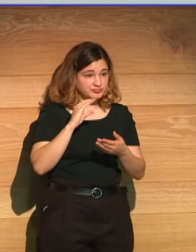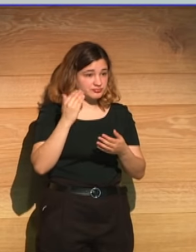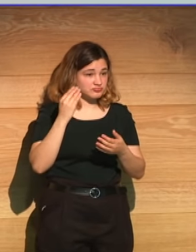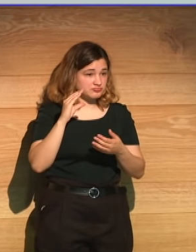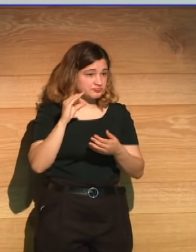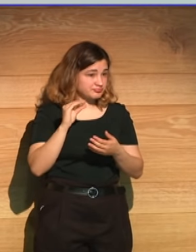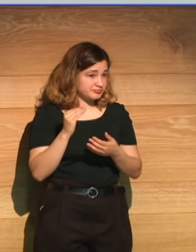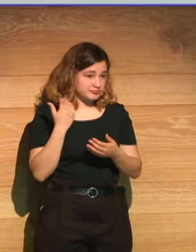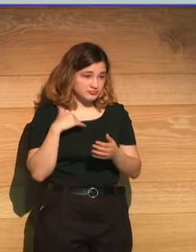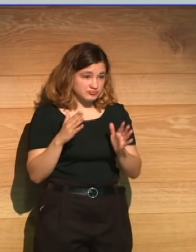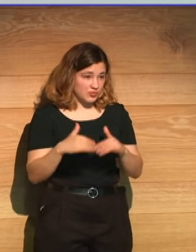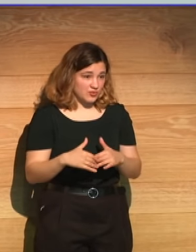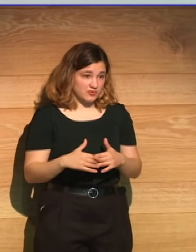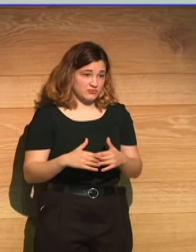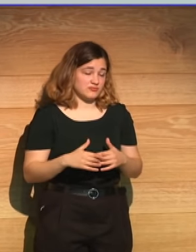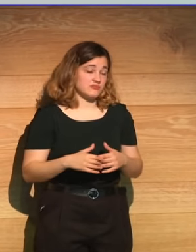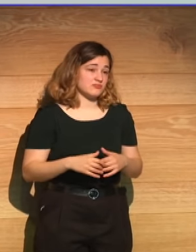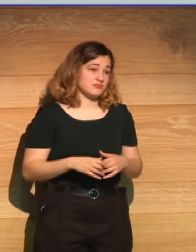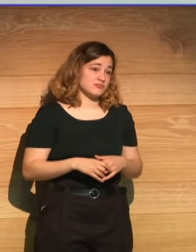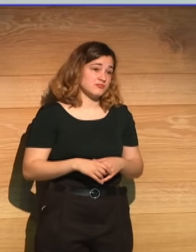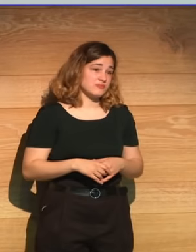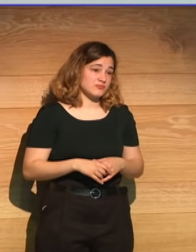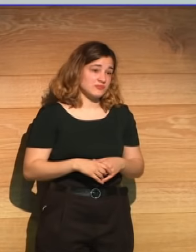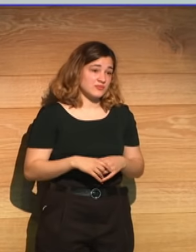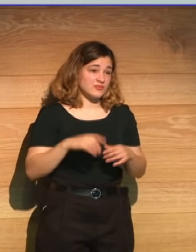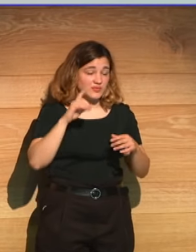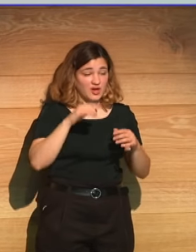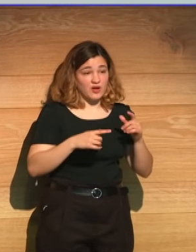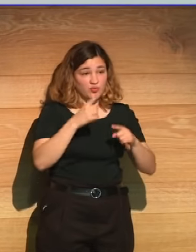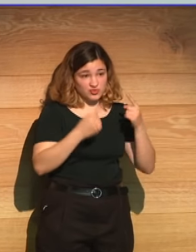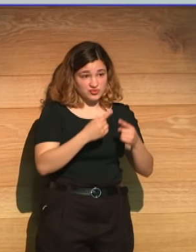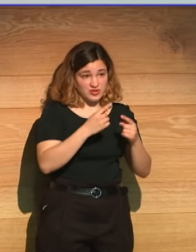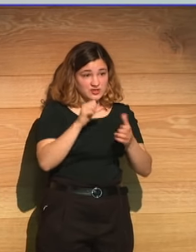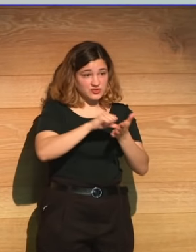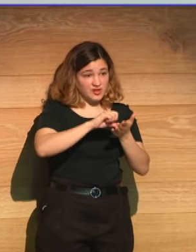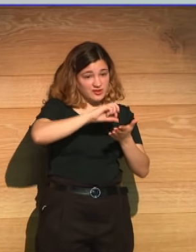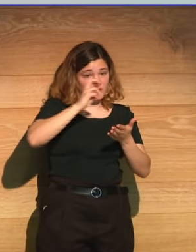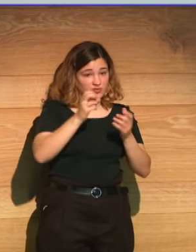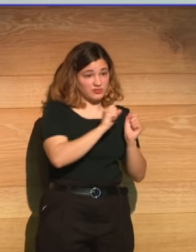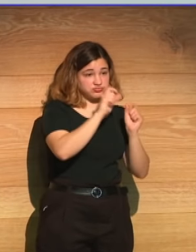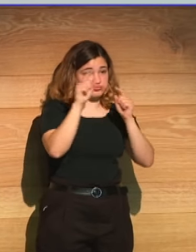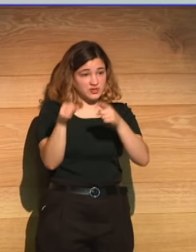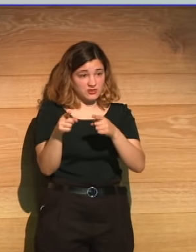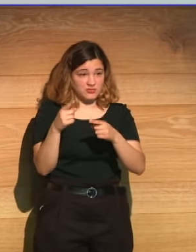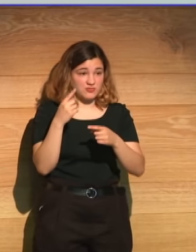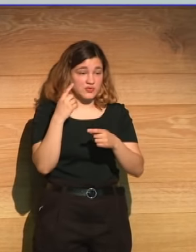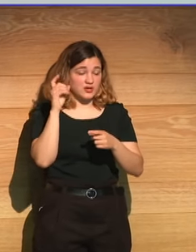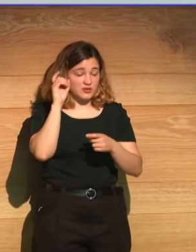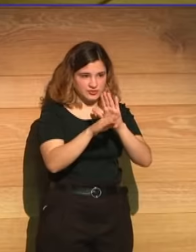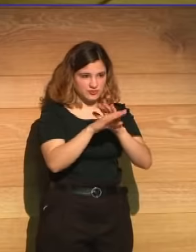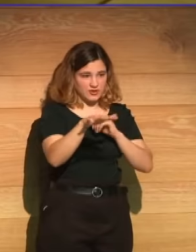incluso emigrar hacia la ciudad o hacia otro país para encontrar nuevas oportunidades de generación de